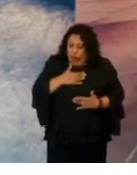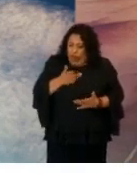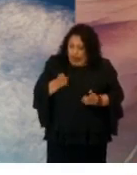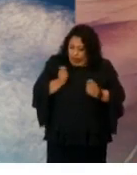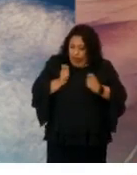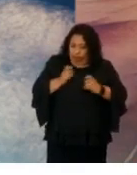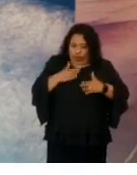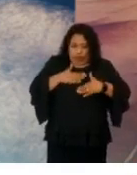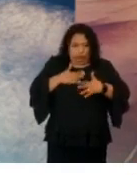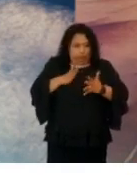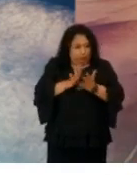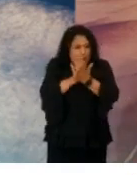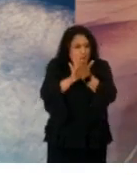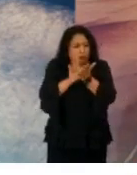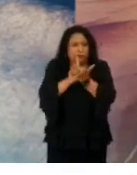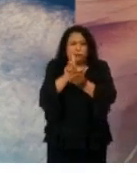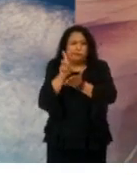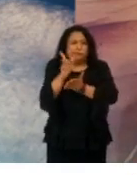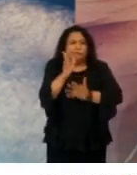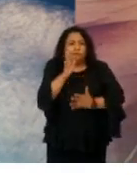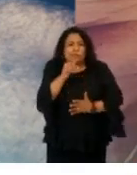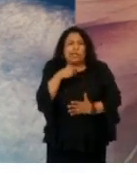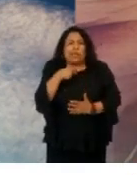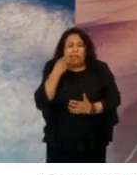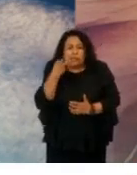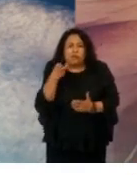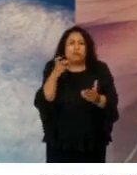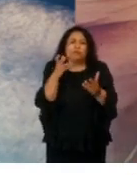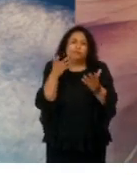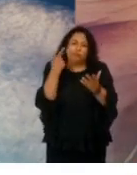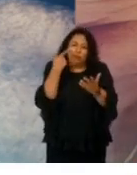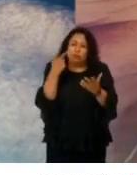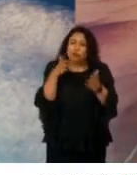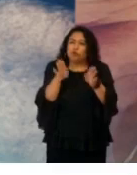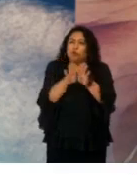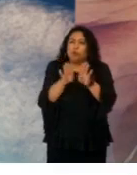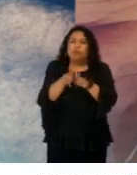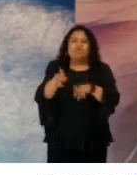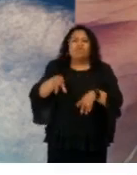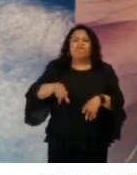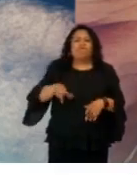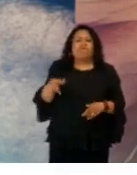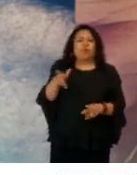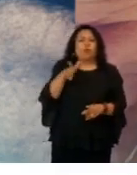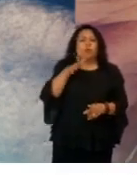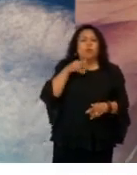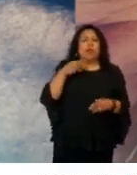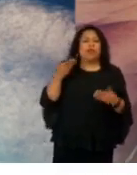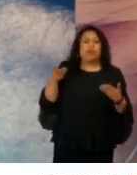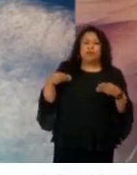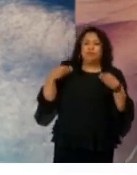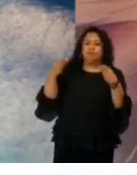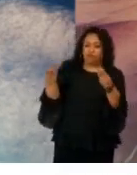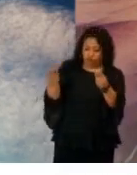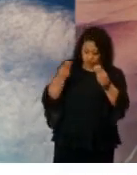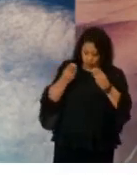esa ciudadanía. Y eso nos empieza a describir pues un Estado que no ha sido capaz de entregarnos esa armadura en condiciones